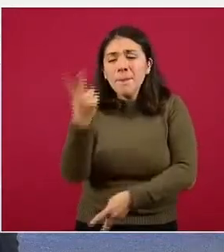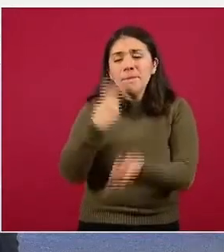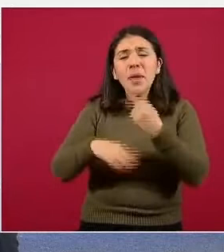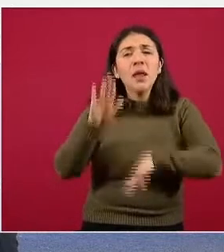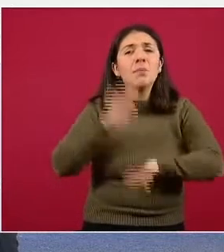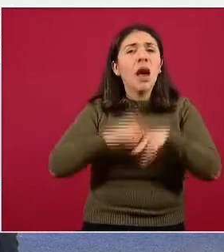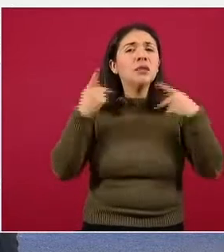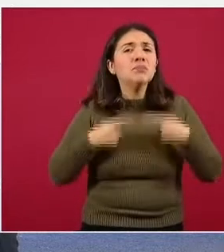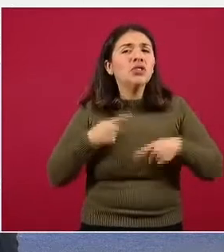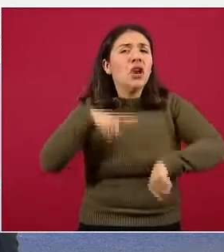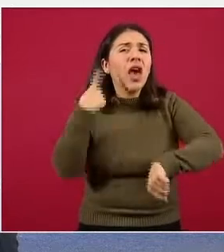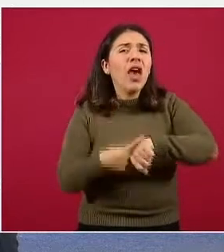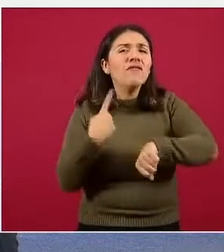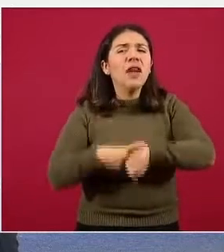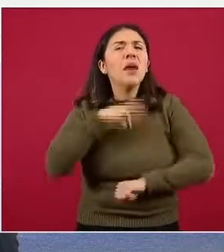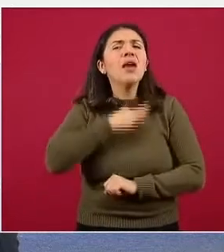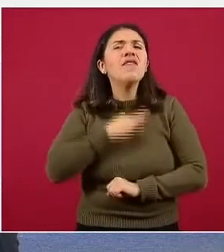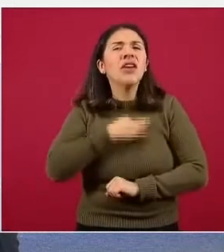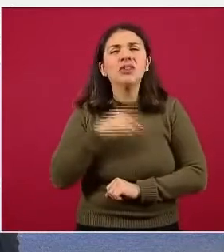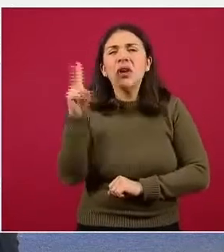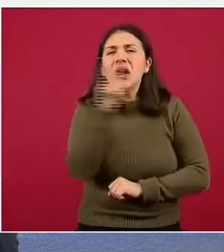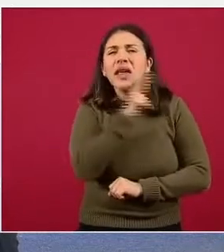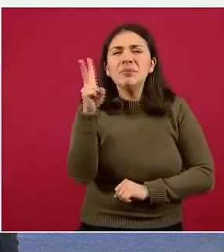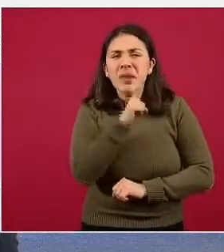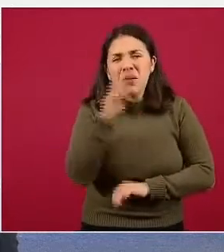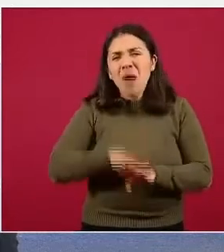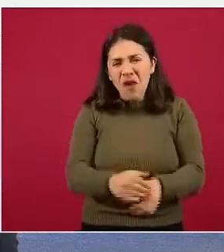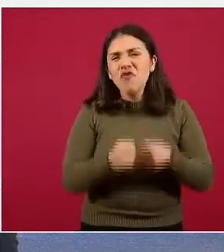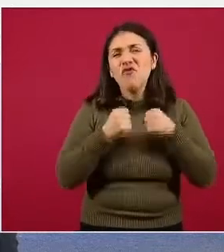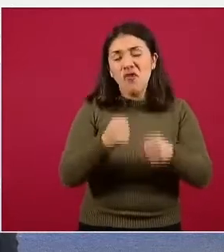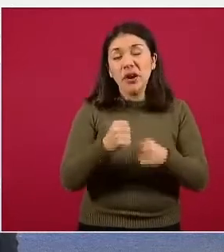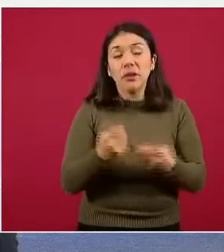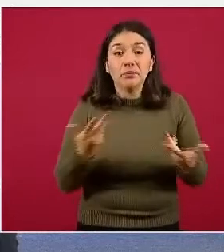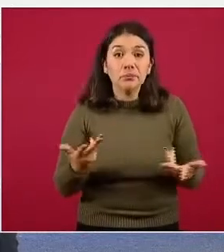número de infecciones respiratorias agudas, se